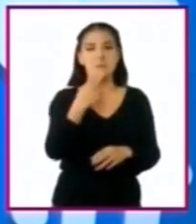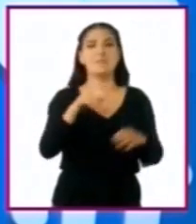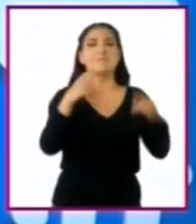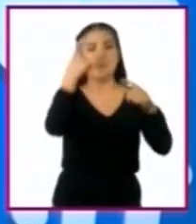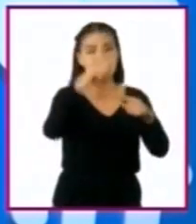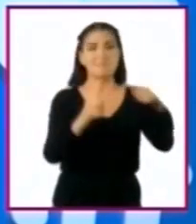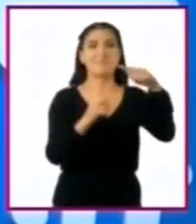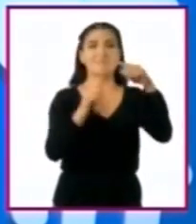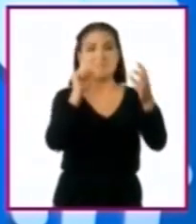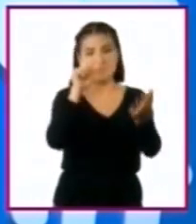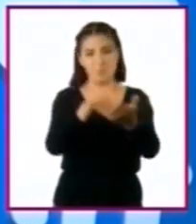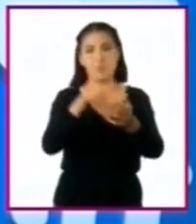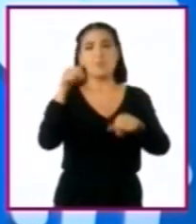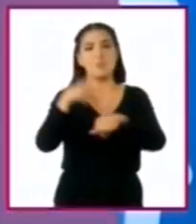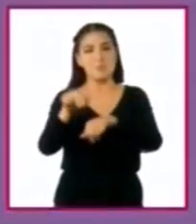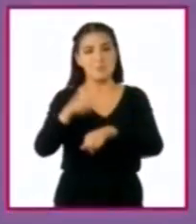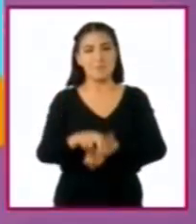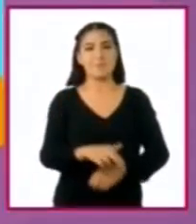los números decimales.